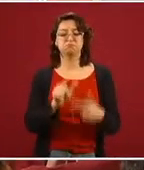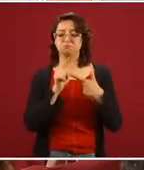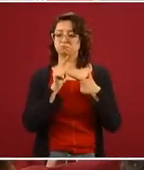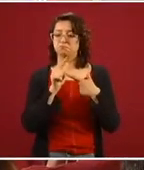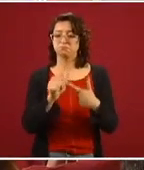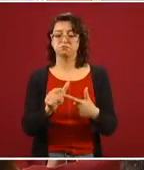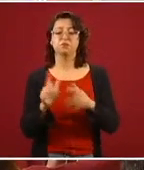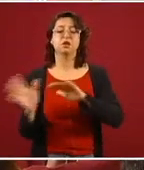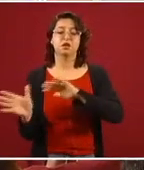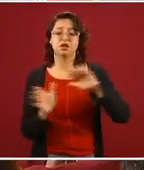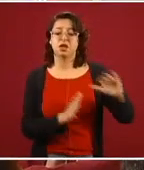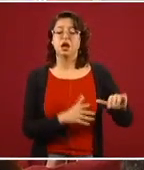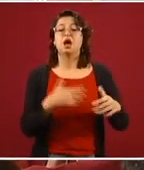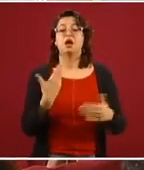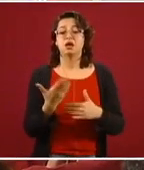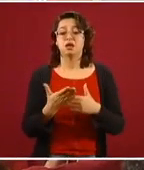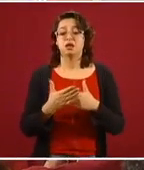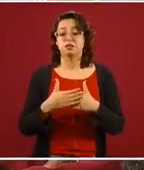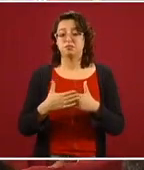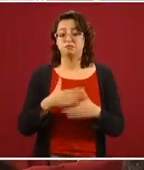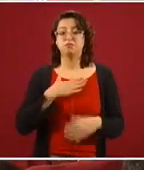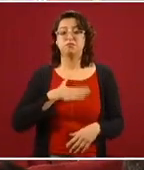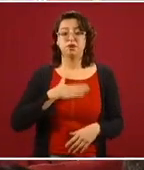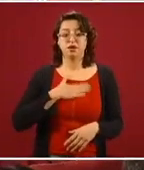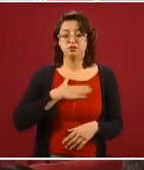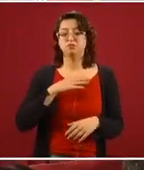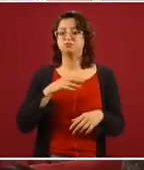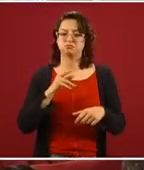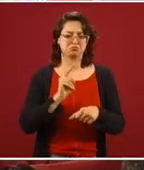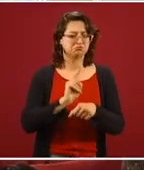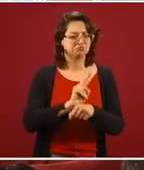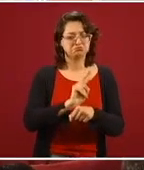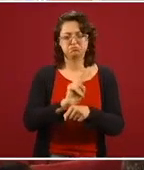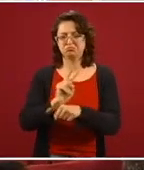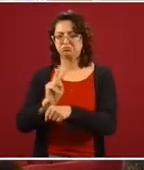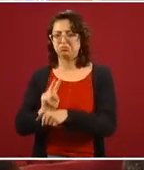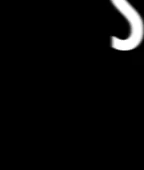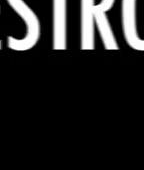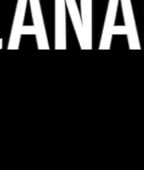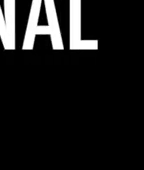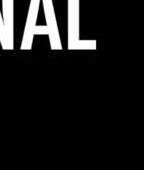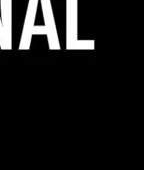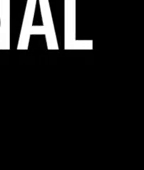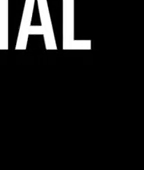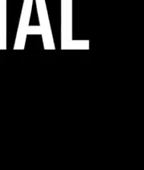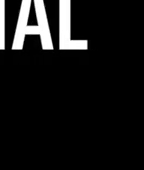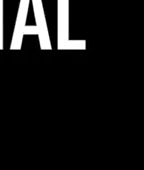tema de los servicios sanitarios, donde hay algunos que los tienen mal y aparte los cobran.